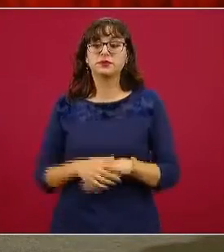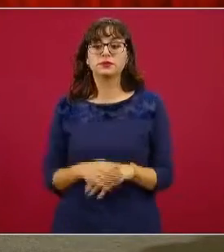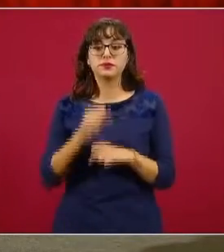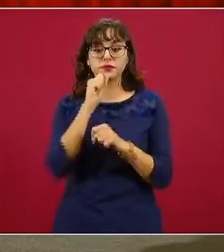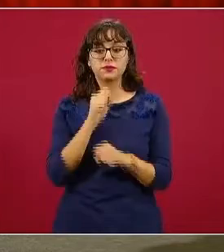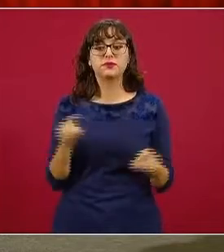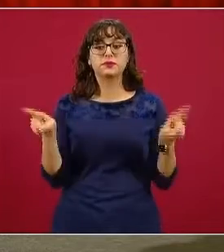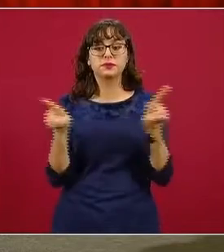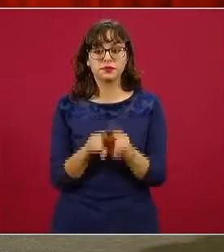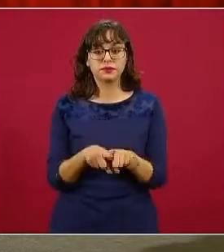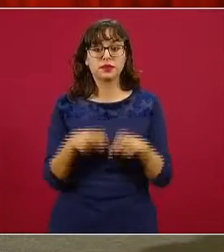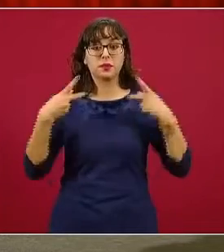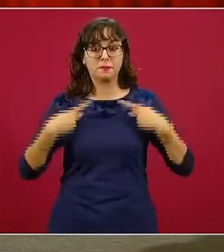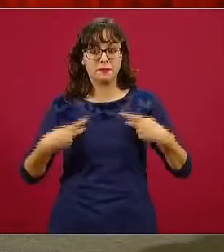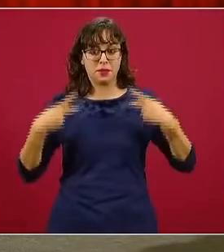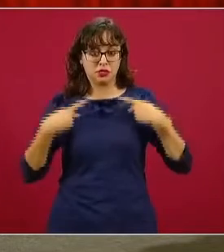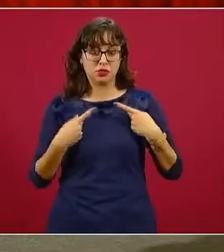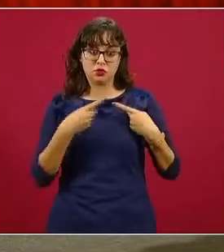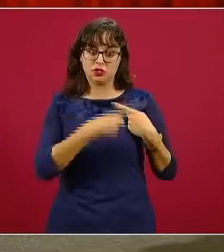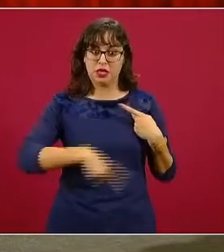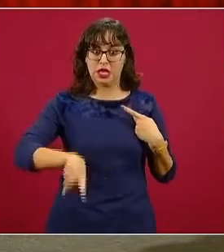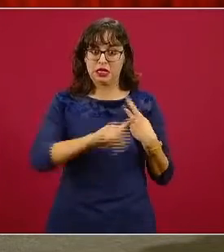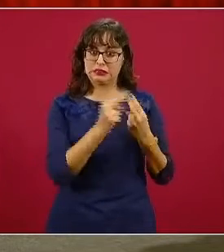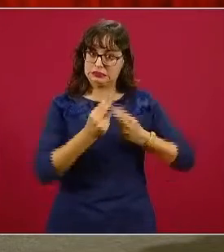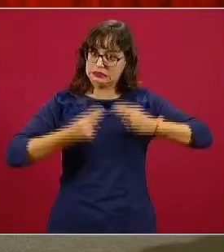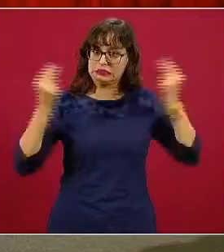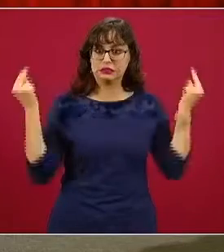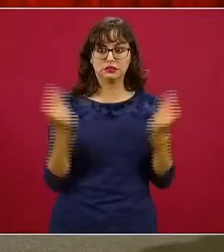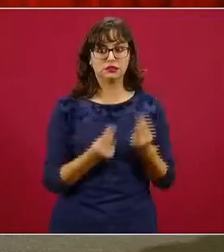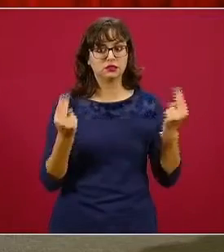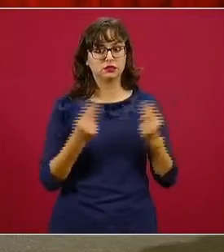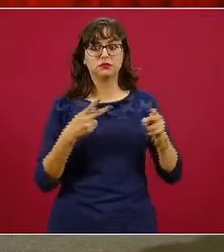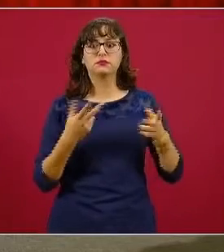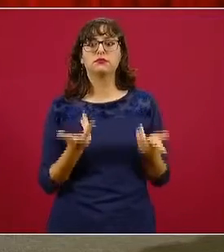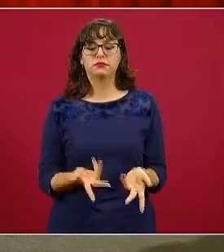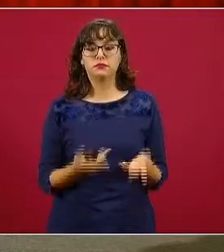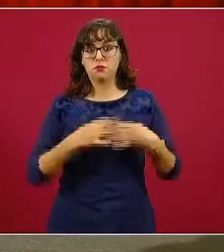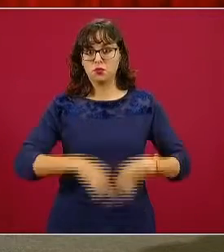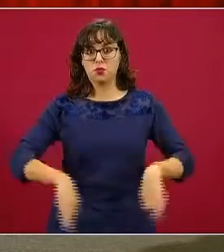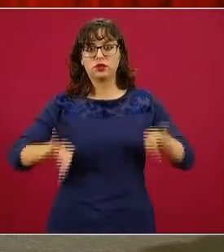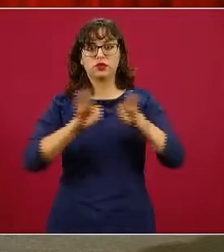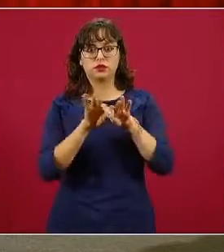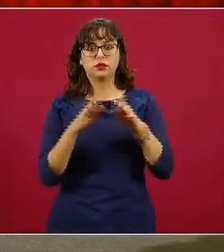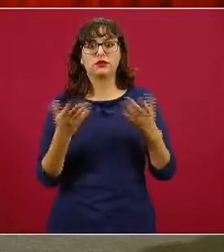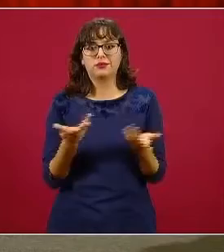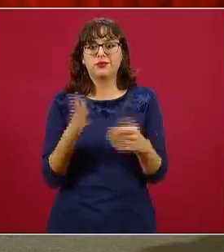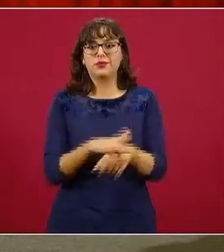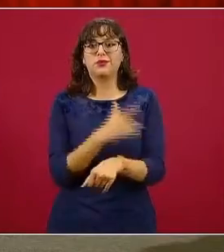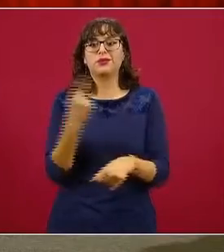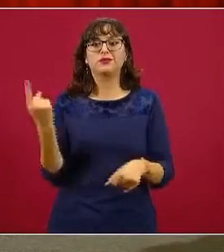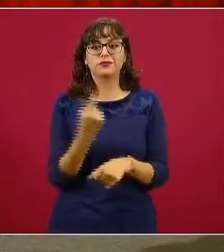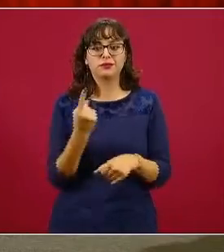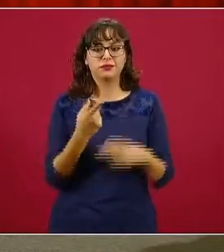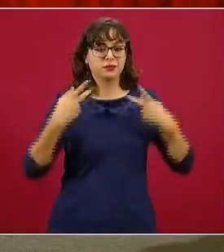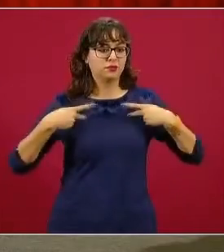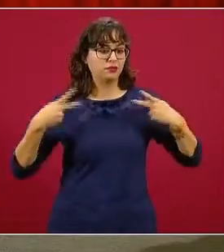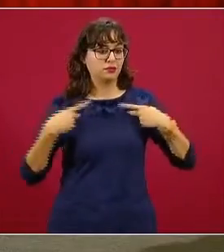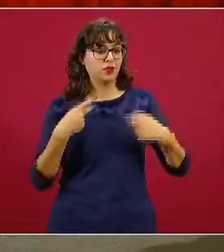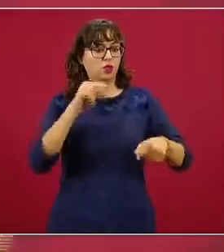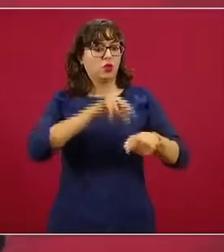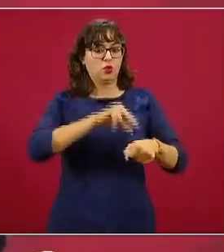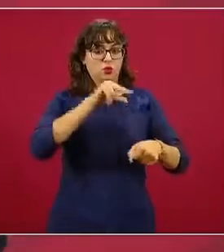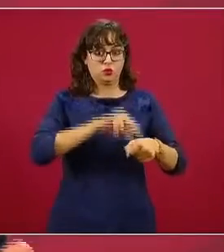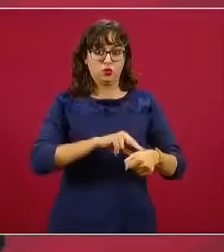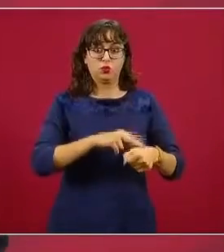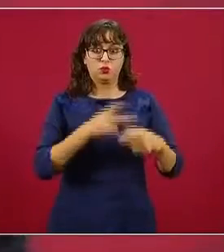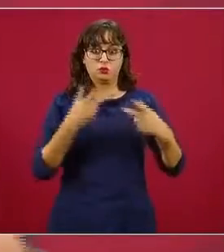programa que se llama personal estratégico de interés público. ¿Por qué razón se considera así al personal médico? Porque el personal médico